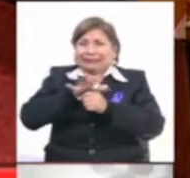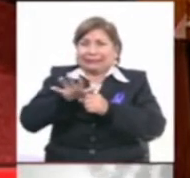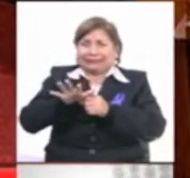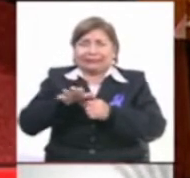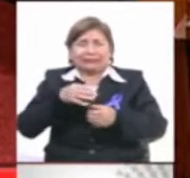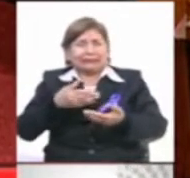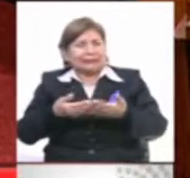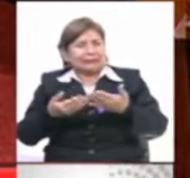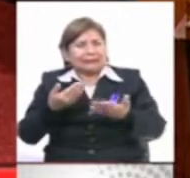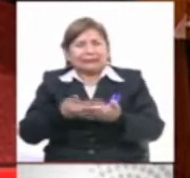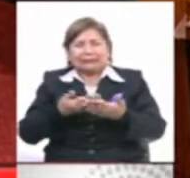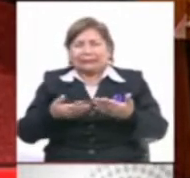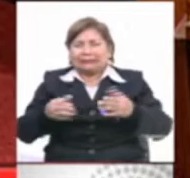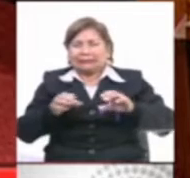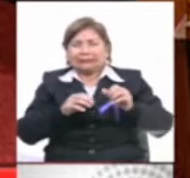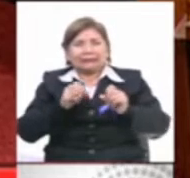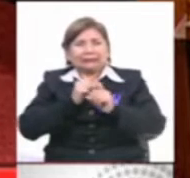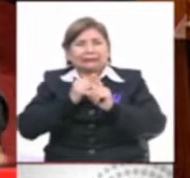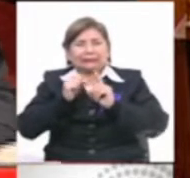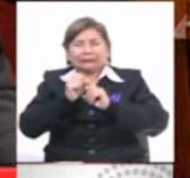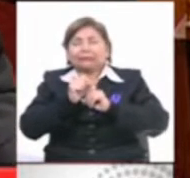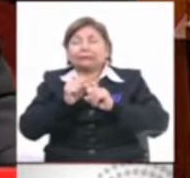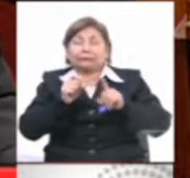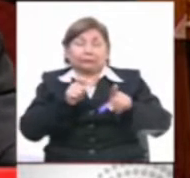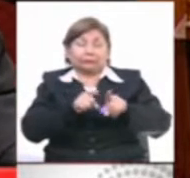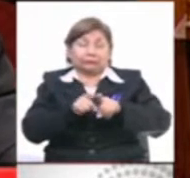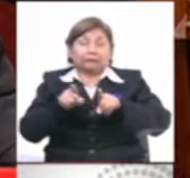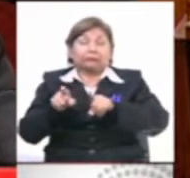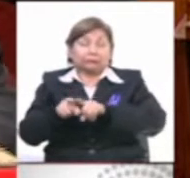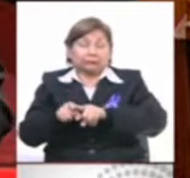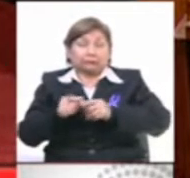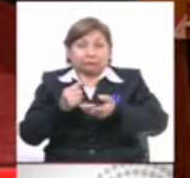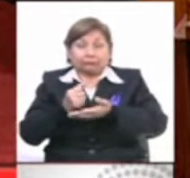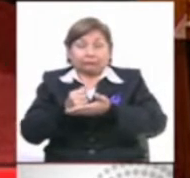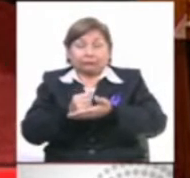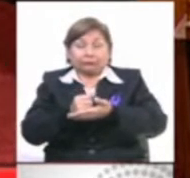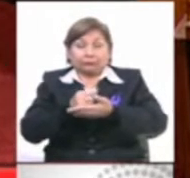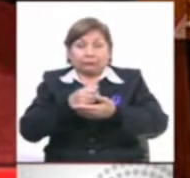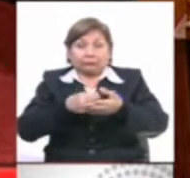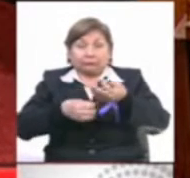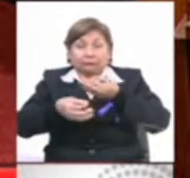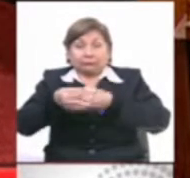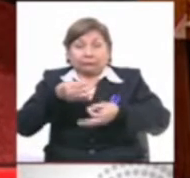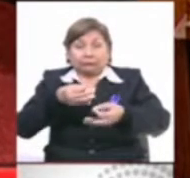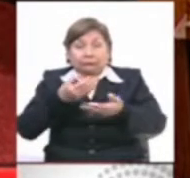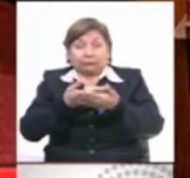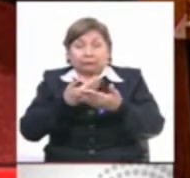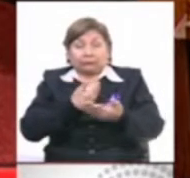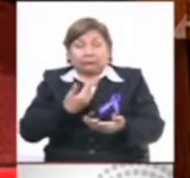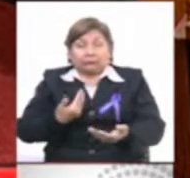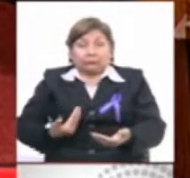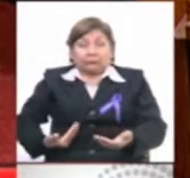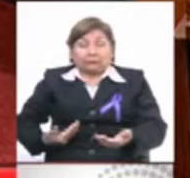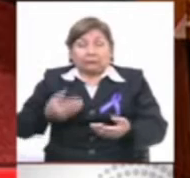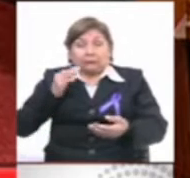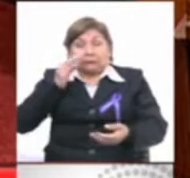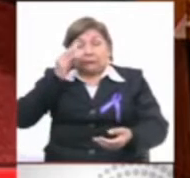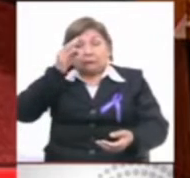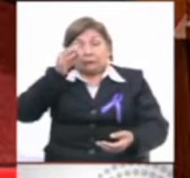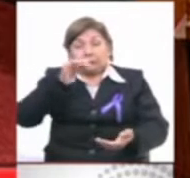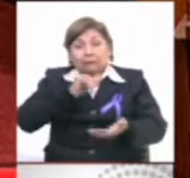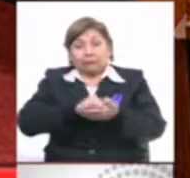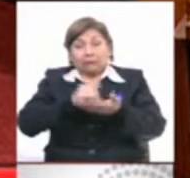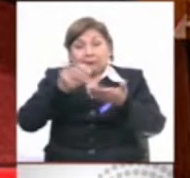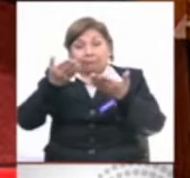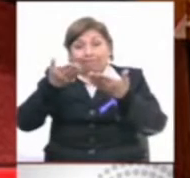sus secuelas económicas y sociales, pero también para atender las demandas de inversión pública de cara al futuro, que